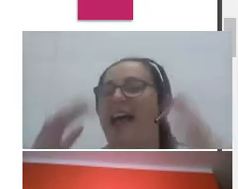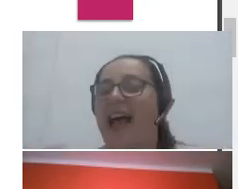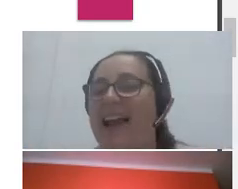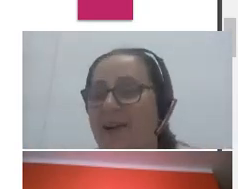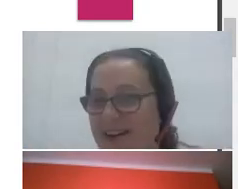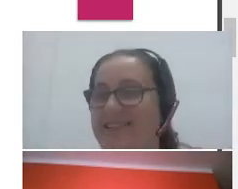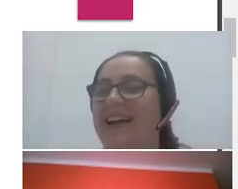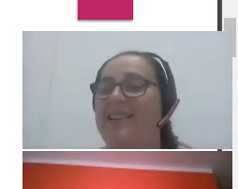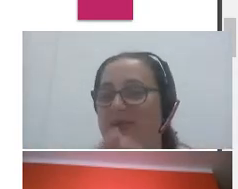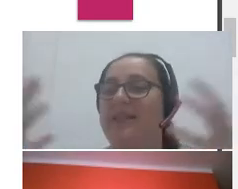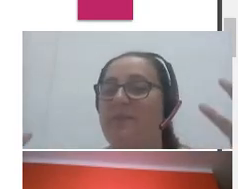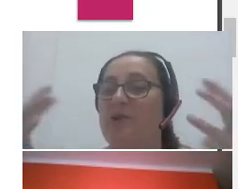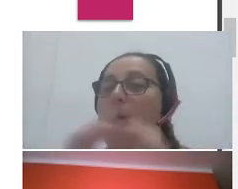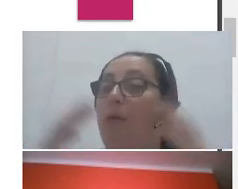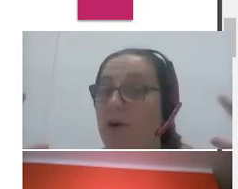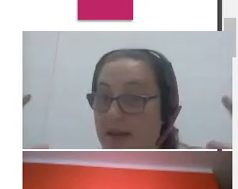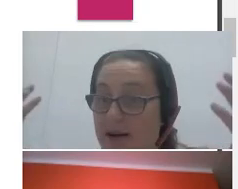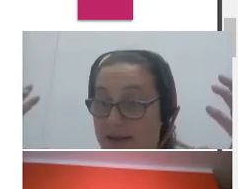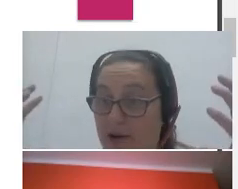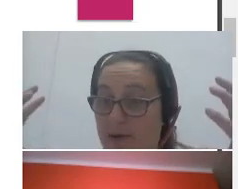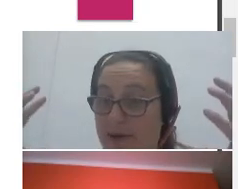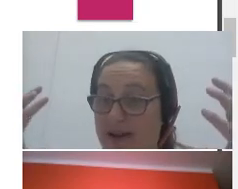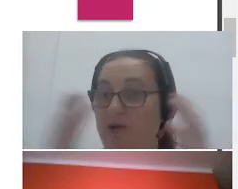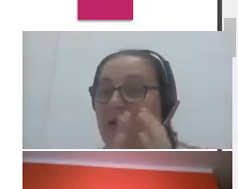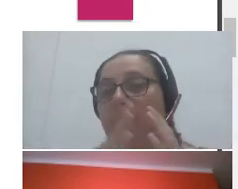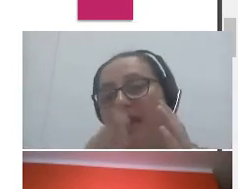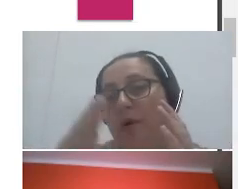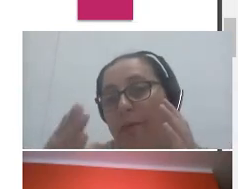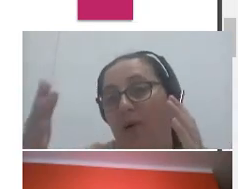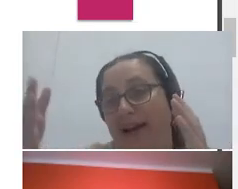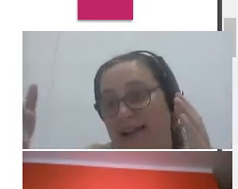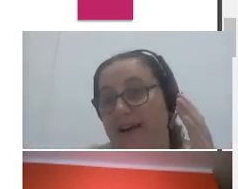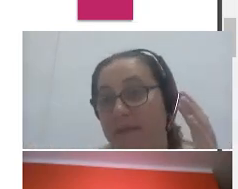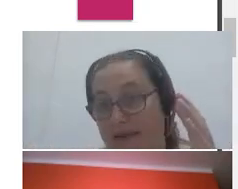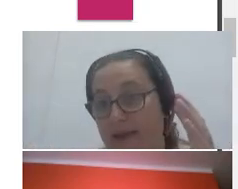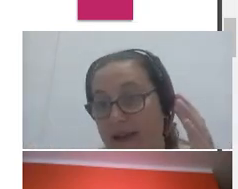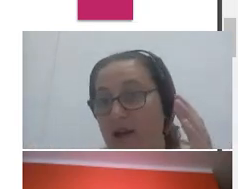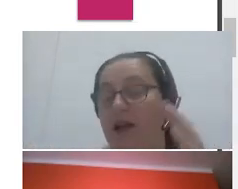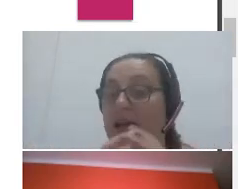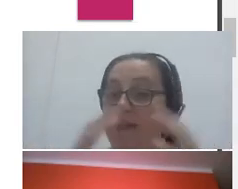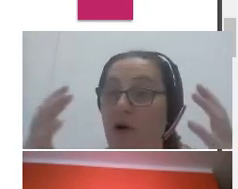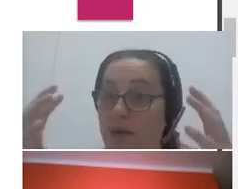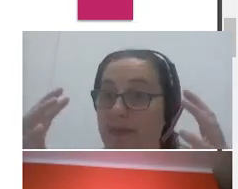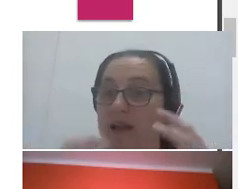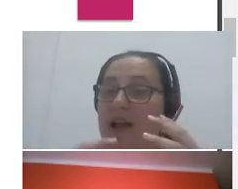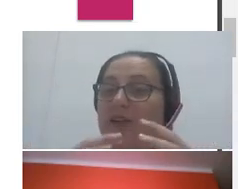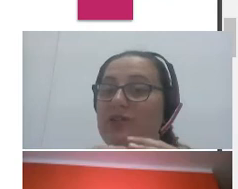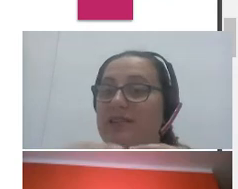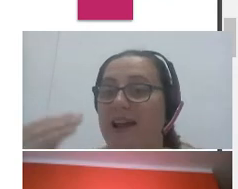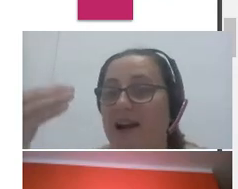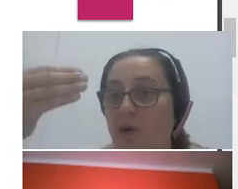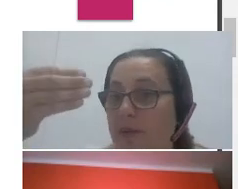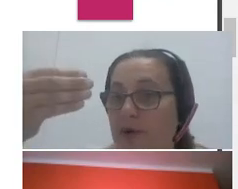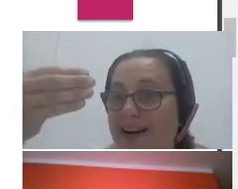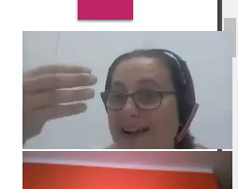ejemplo, algo que nos haga subir de peso muy de golpe, no es lo mismo paulatinamente que de golpe,